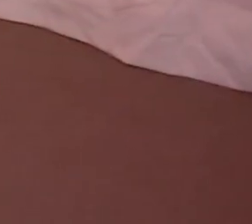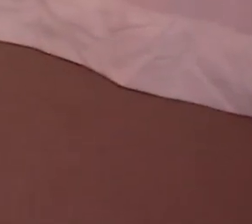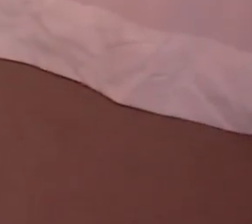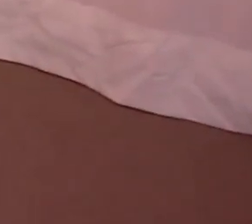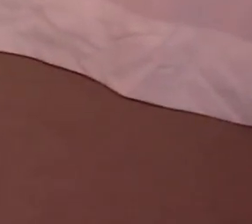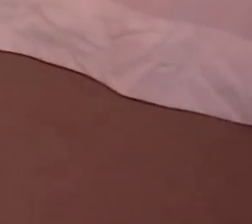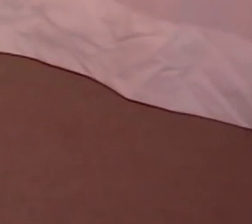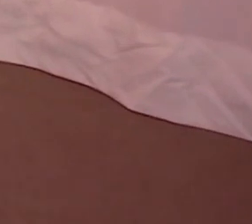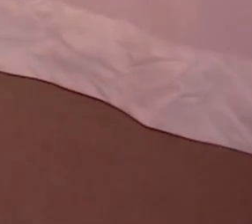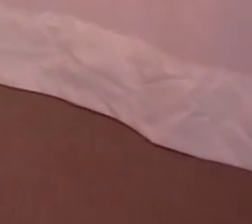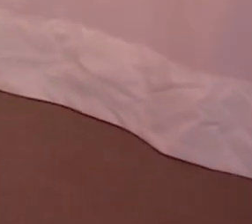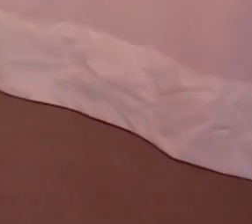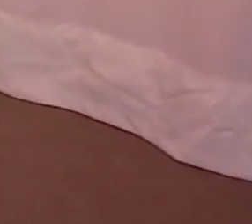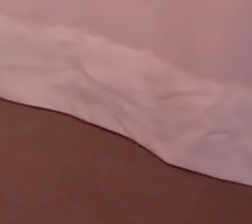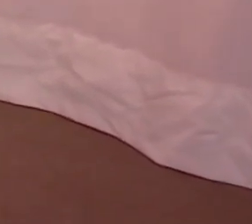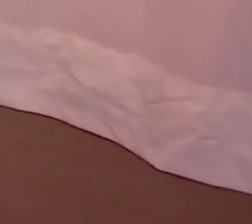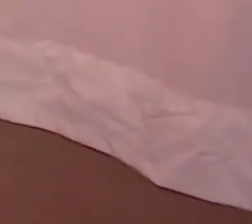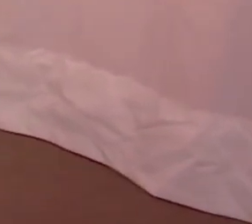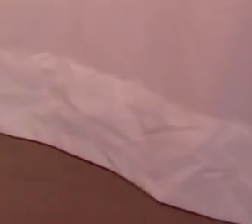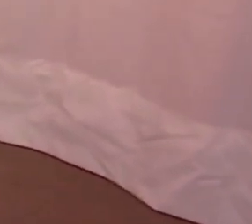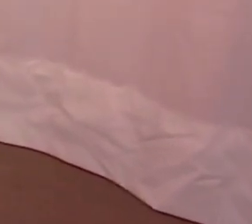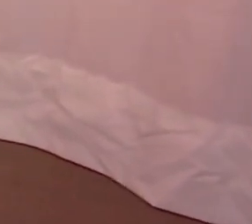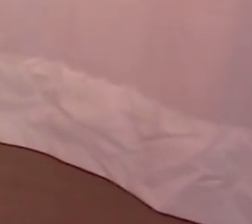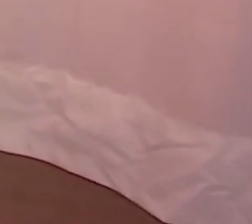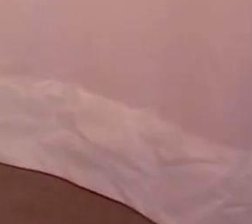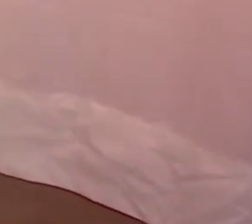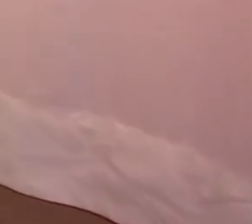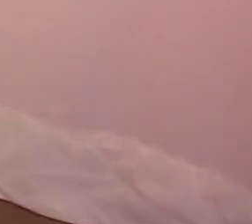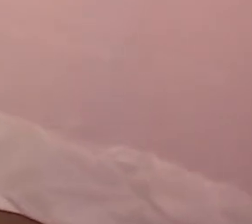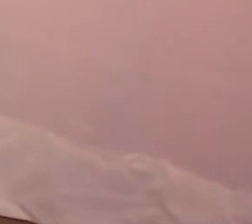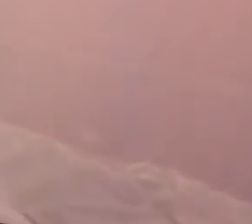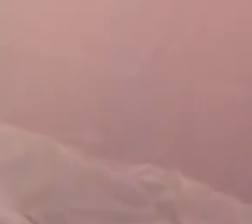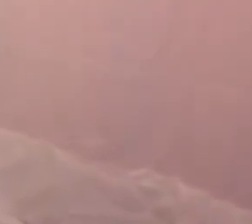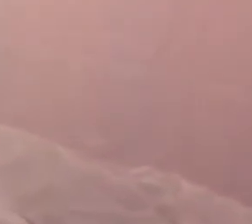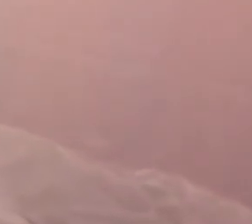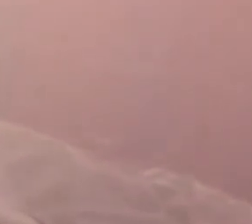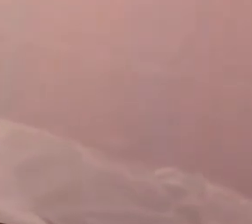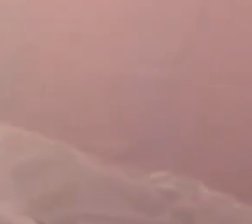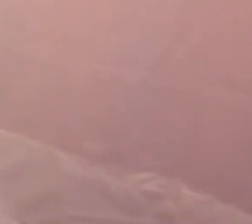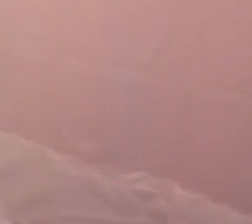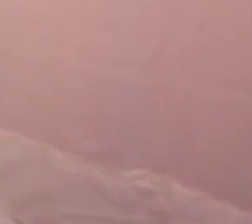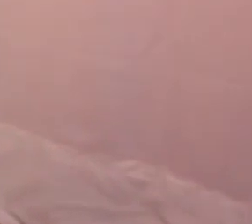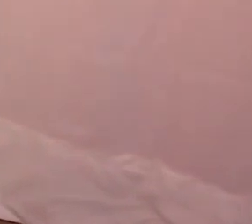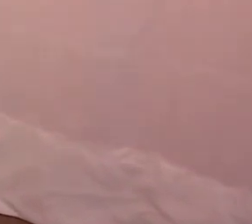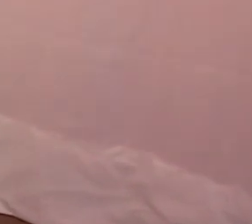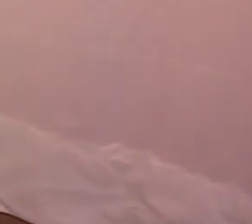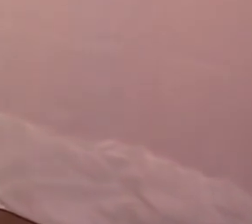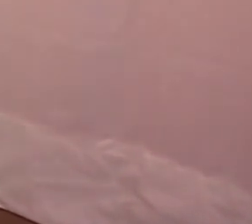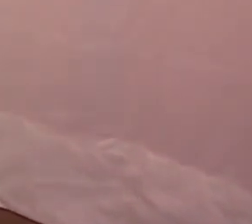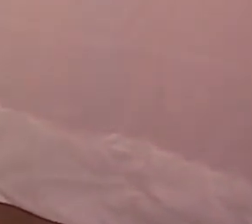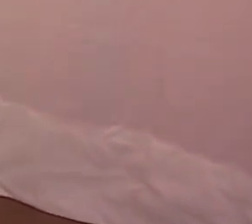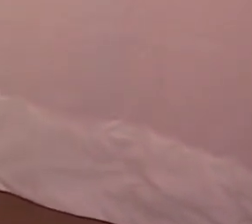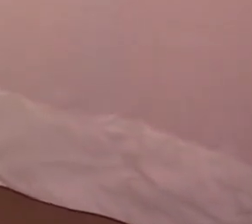chimbamba o chalaposi. Bakwe de pa yelela,